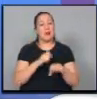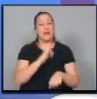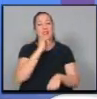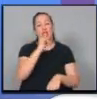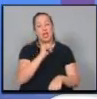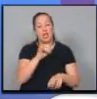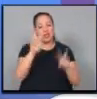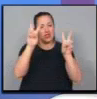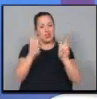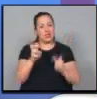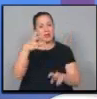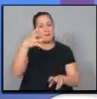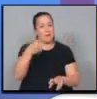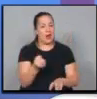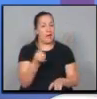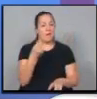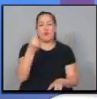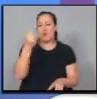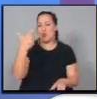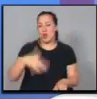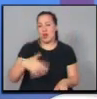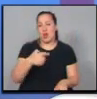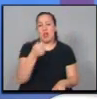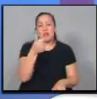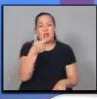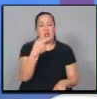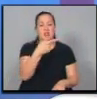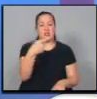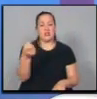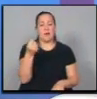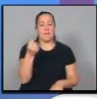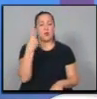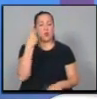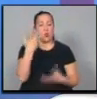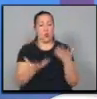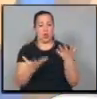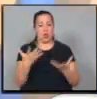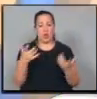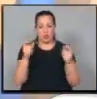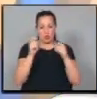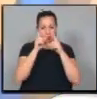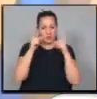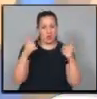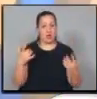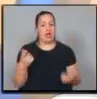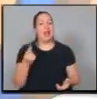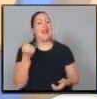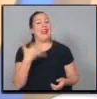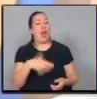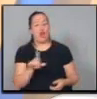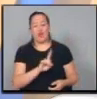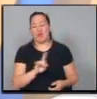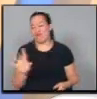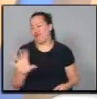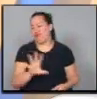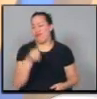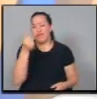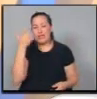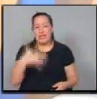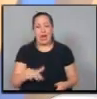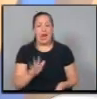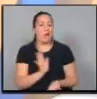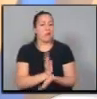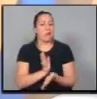¿no? Están muy, muy, muy caros, casi 100 pesos el kilo. Y sorprende, Romina. Caros no, Daniel, carísimos. Es una